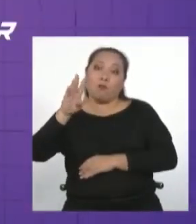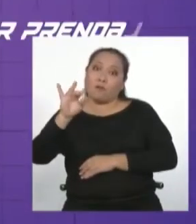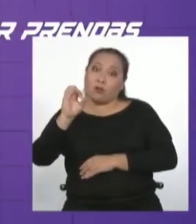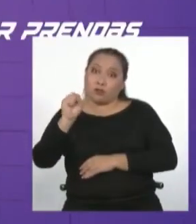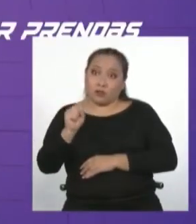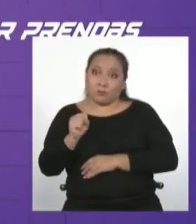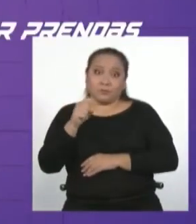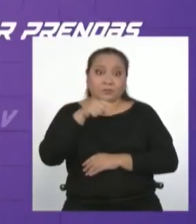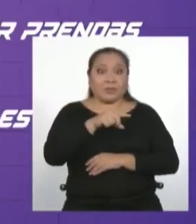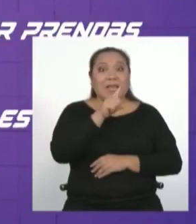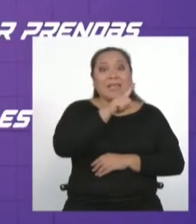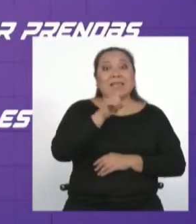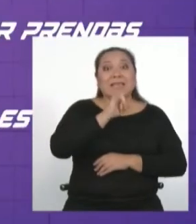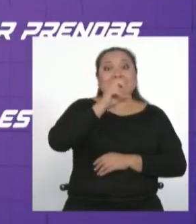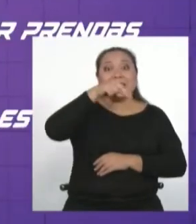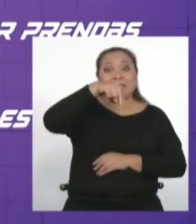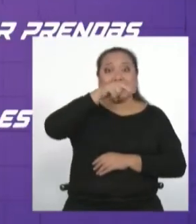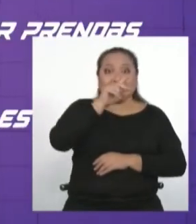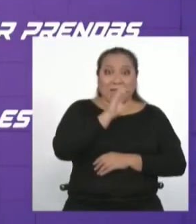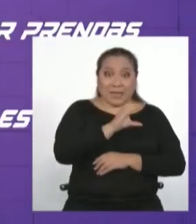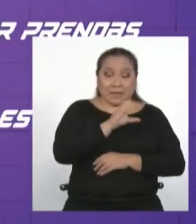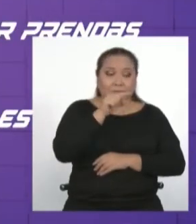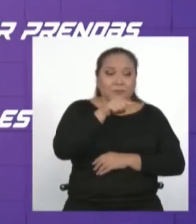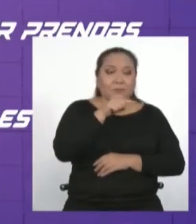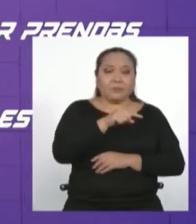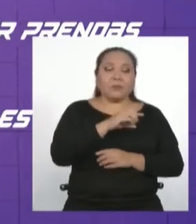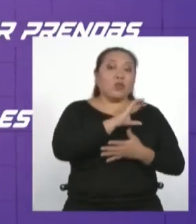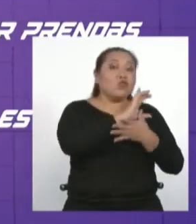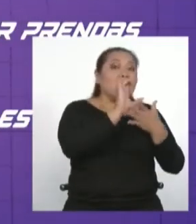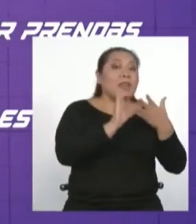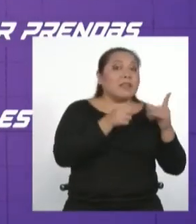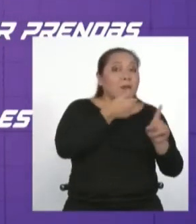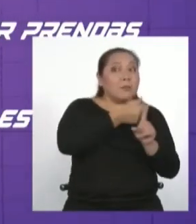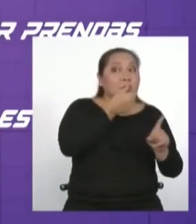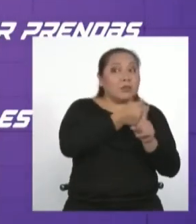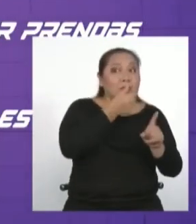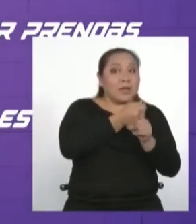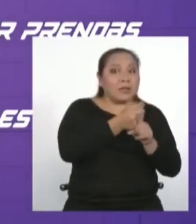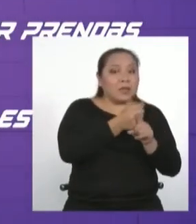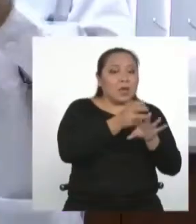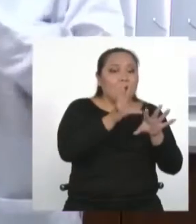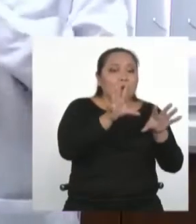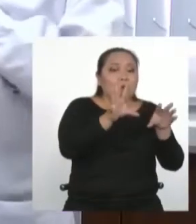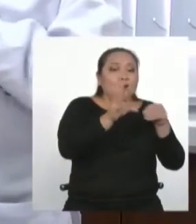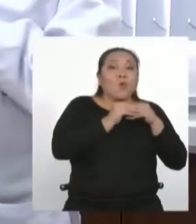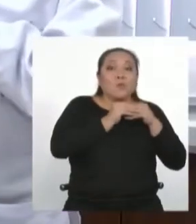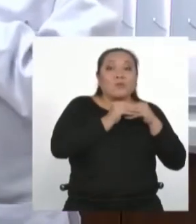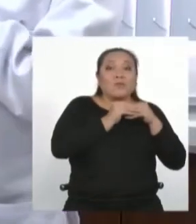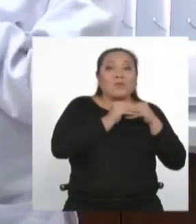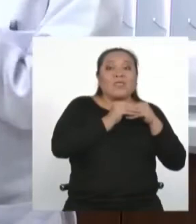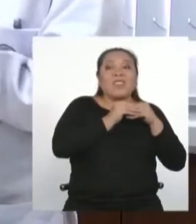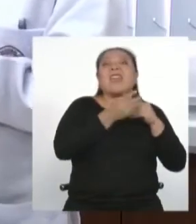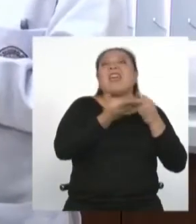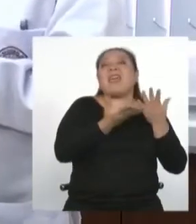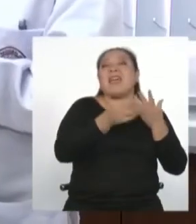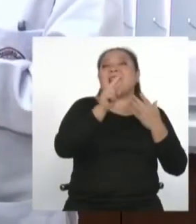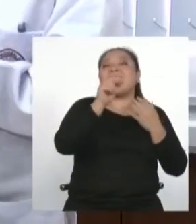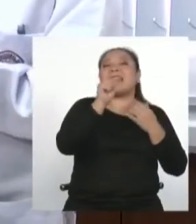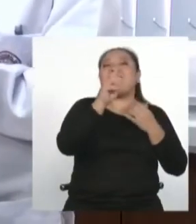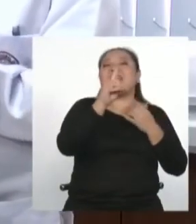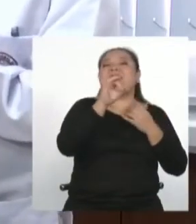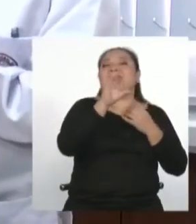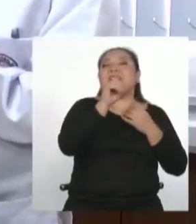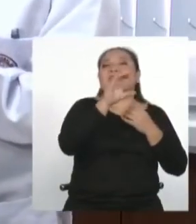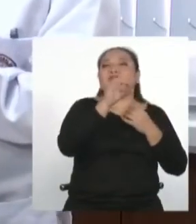Y el óxido de zinc que nos permitiría, por sus propiedades ópticas, absorber la radiación. Entonces aquí estoy parada frente